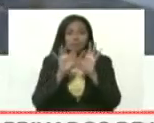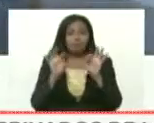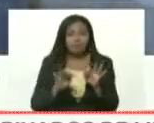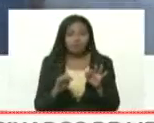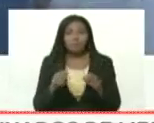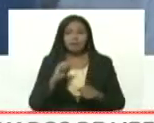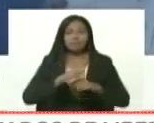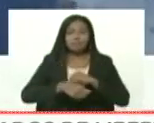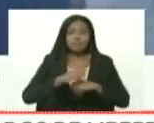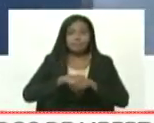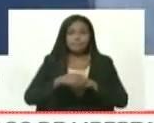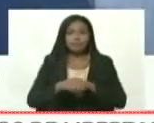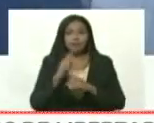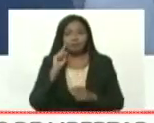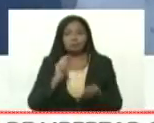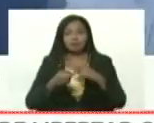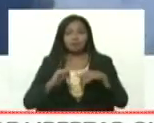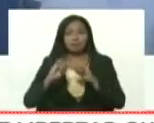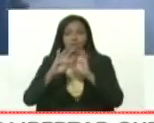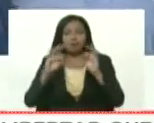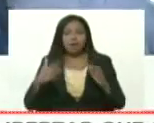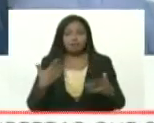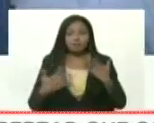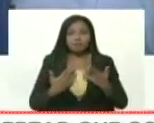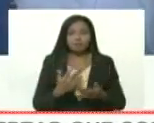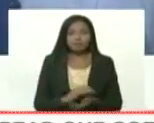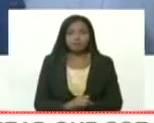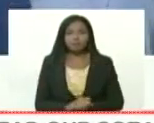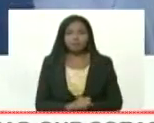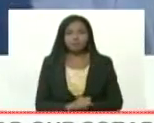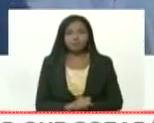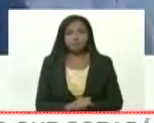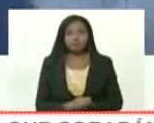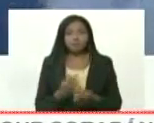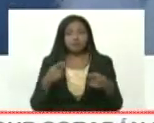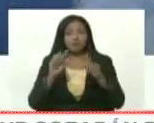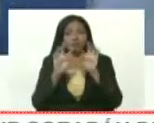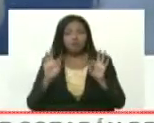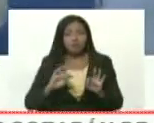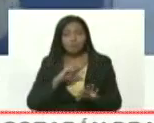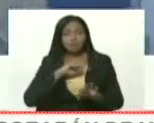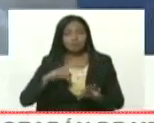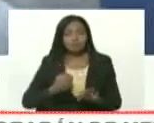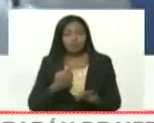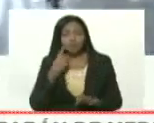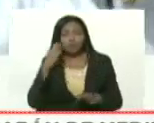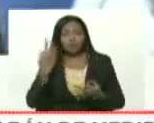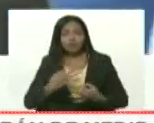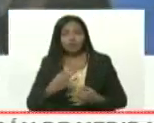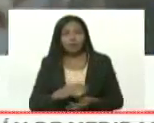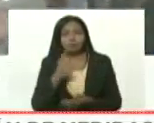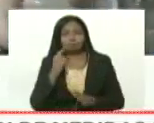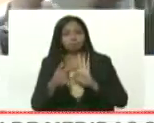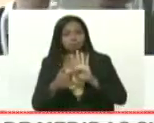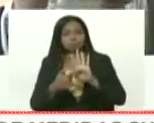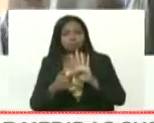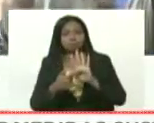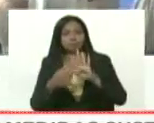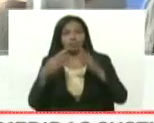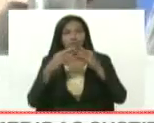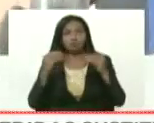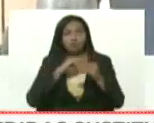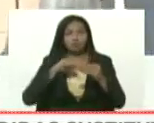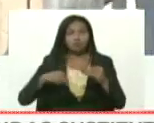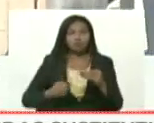papa. ¿Eso es? Variedad nativa de papa. Correcto. Ancestrales, las nuestras, las originarias. Okay. Aquí está, mire. Todo esto